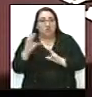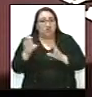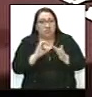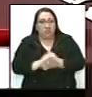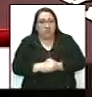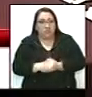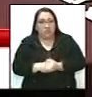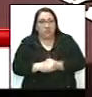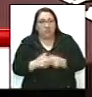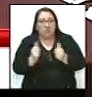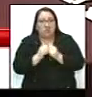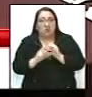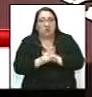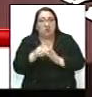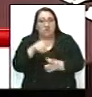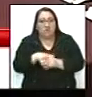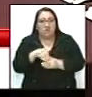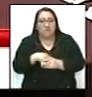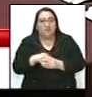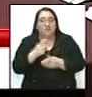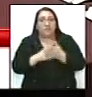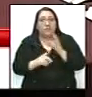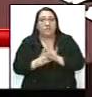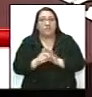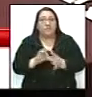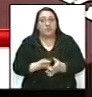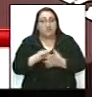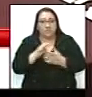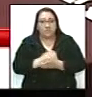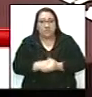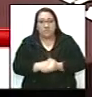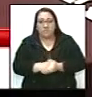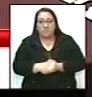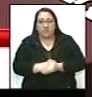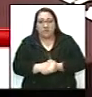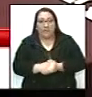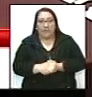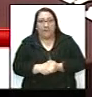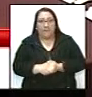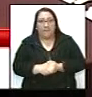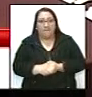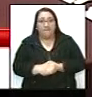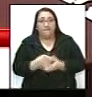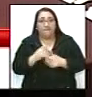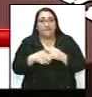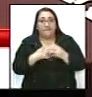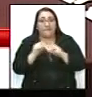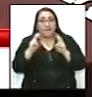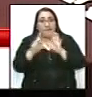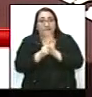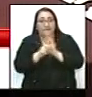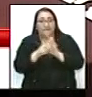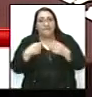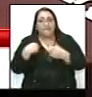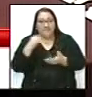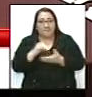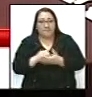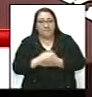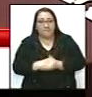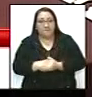discusión en lo que es la ley electoral, que sería la ley especializada, en donde, según la naturaleza legal, es donde debería estar.